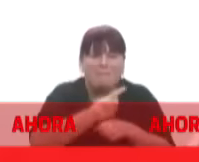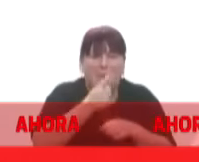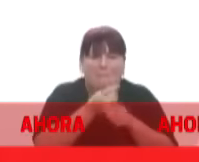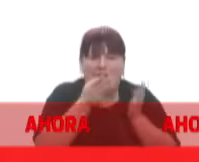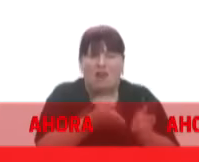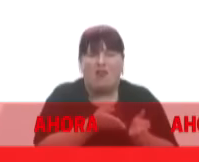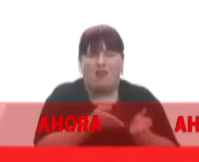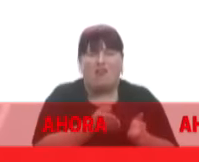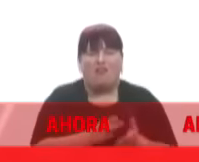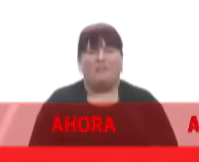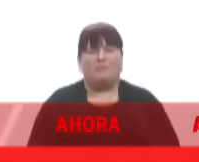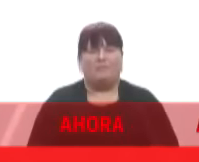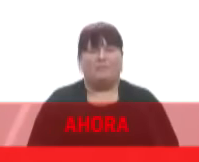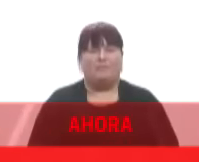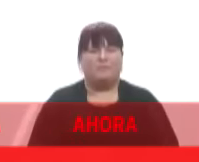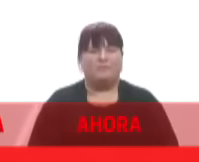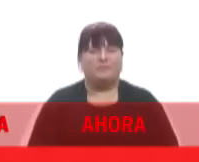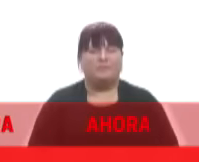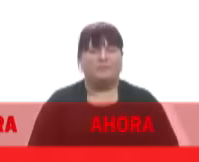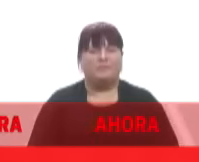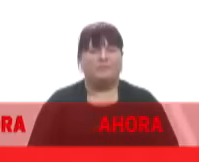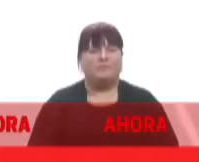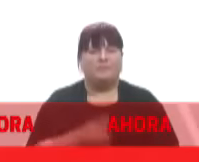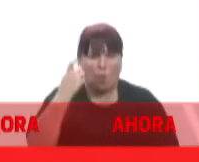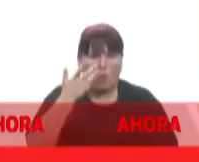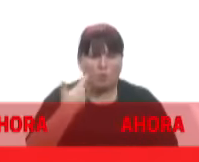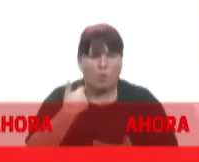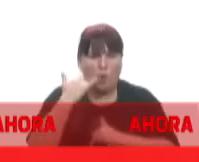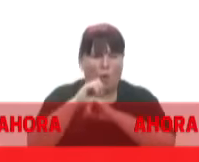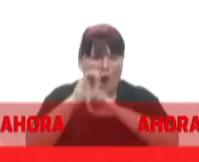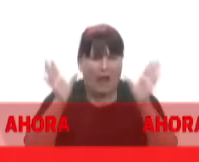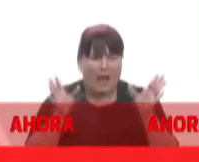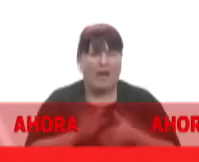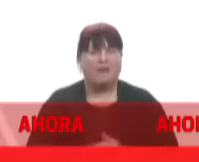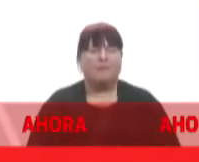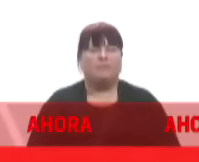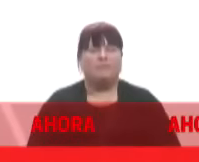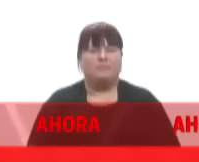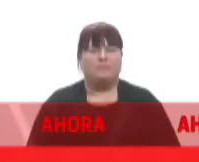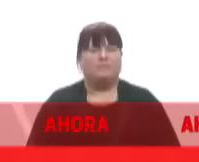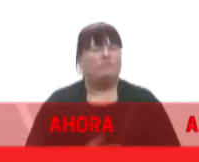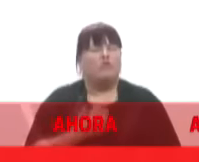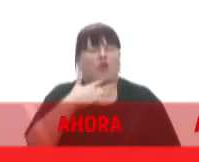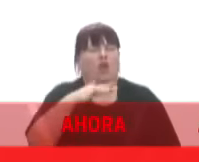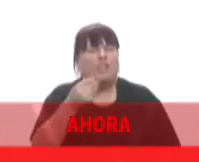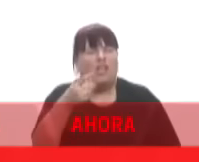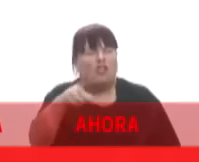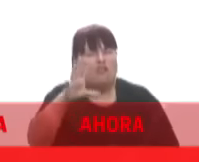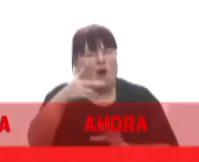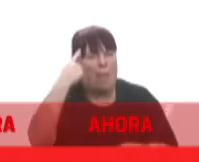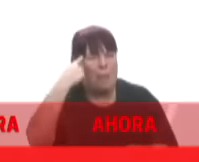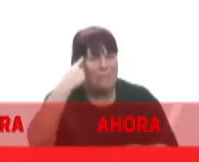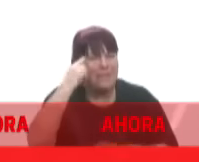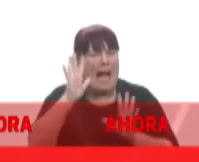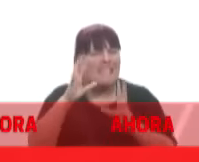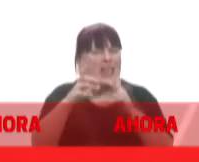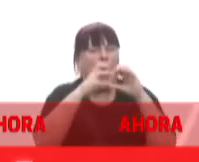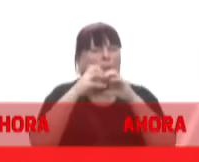está pidiendo terminar con el dictamen de mayoría antes de pasar a cualquier moción que tenga que ver con un dictamen de minoría. Es eso. No entiendo cómo piensan ustedes que funciona el